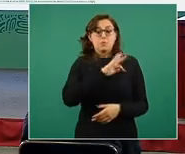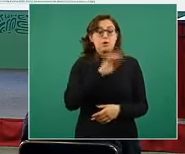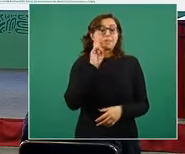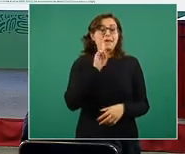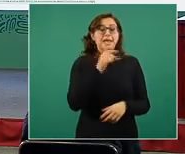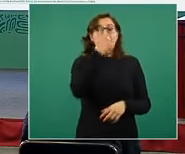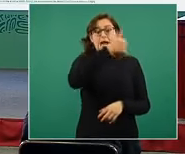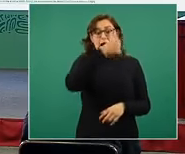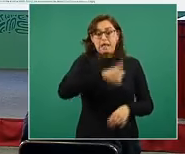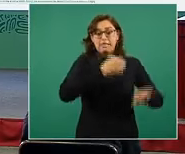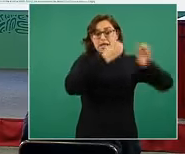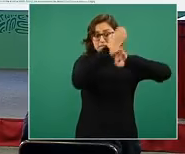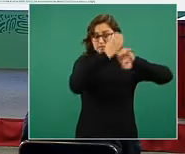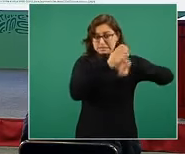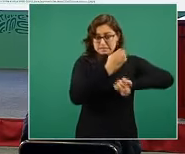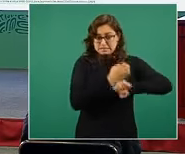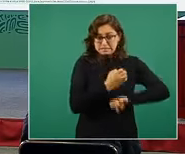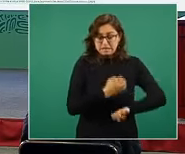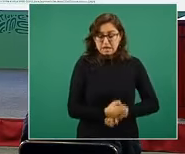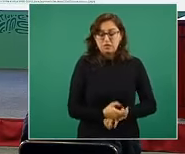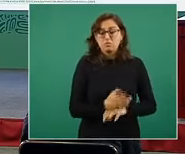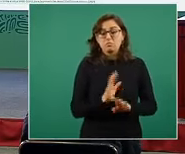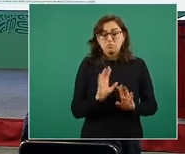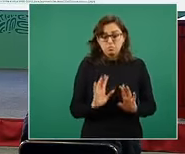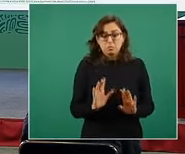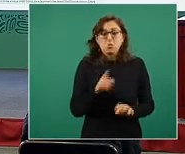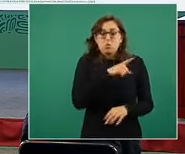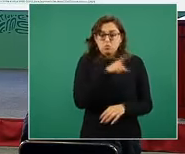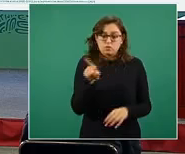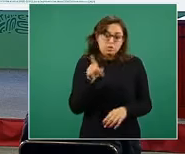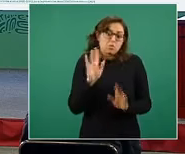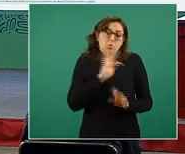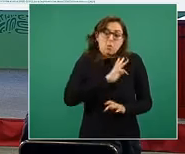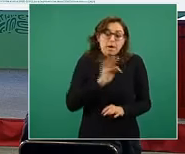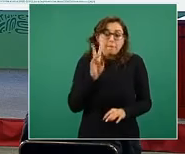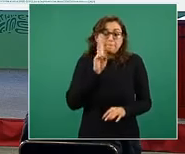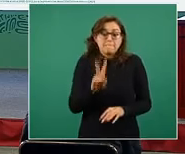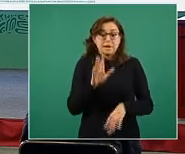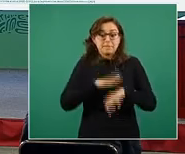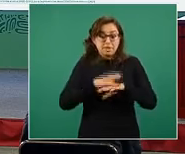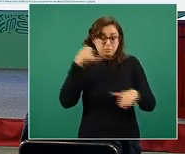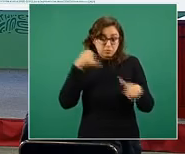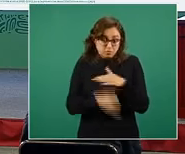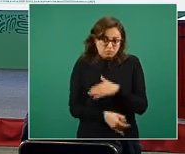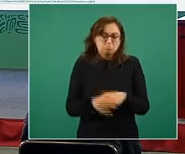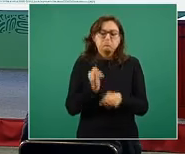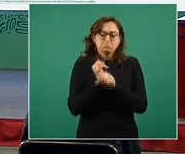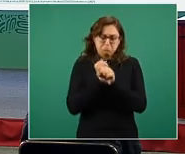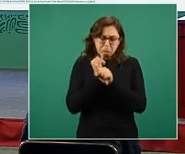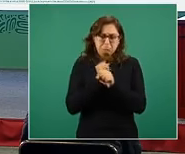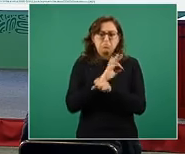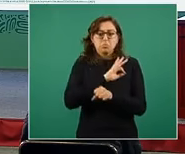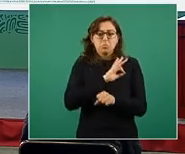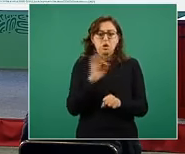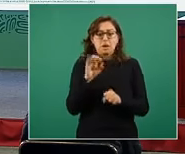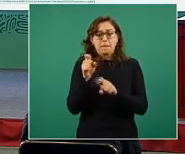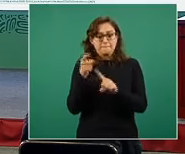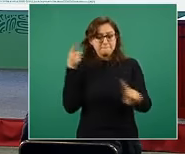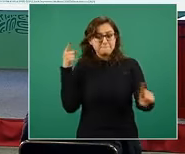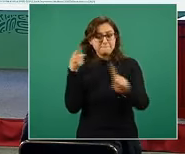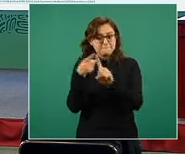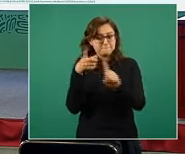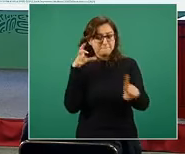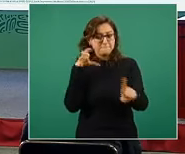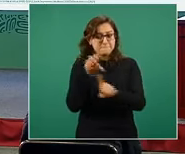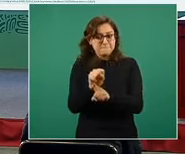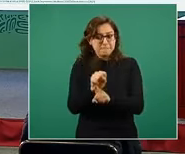son de acceso general. Luego puede quien esté interesada o interesado ver los detalles. Y la meta es esta cifra, esta es